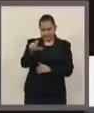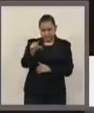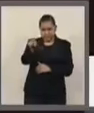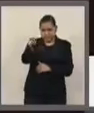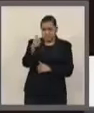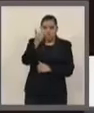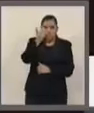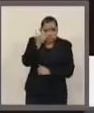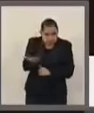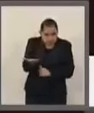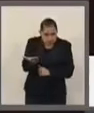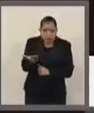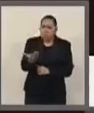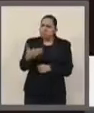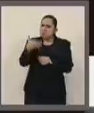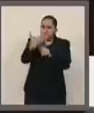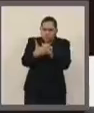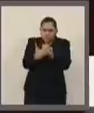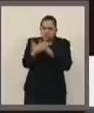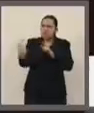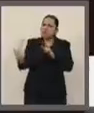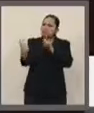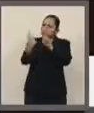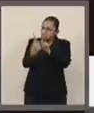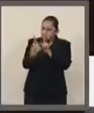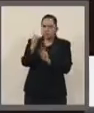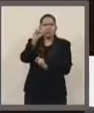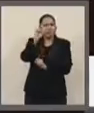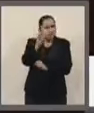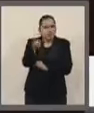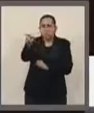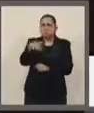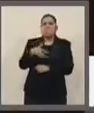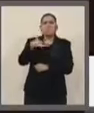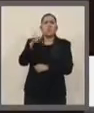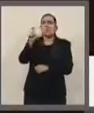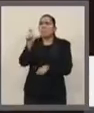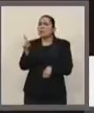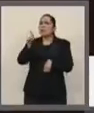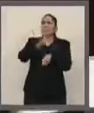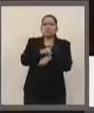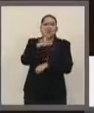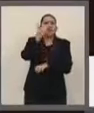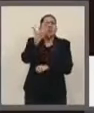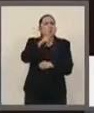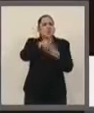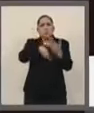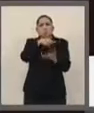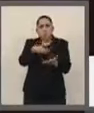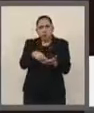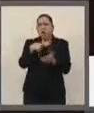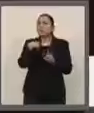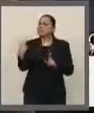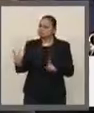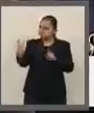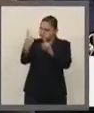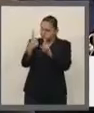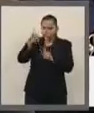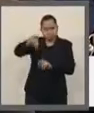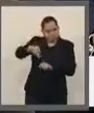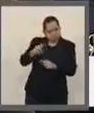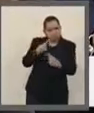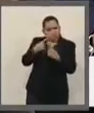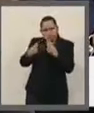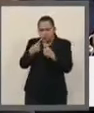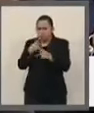quiera, cuando quiera y en el lugar que quiera lo que aquí planteó. Dice que